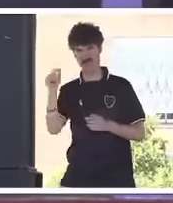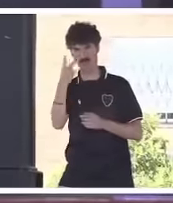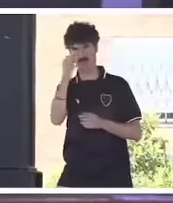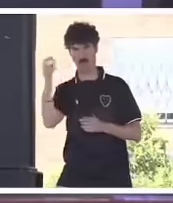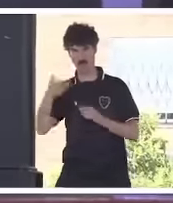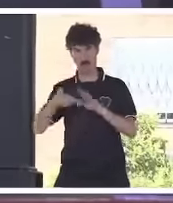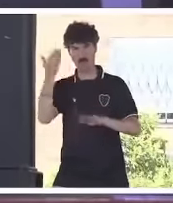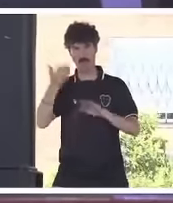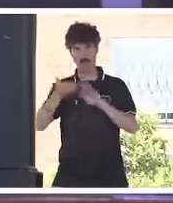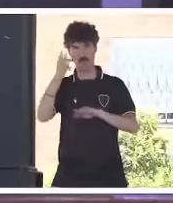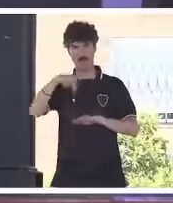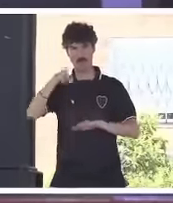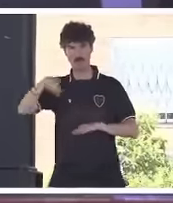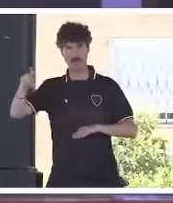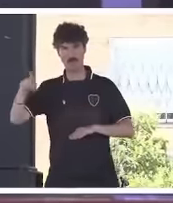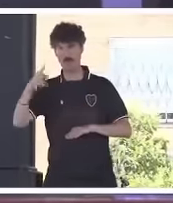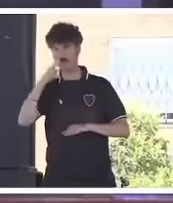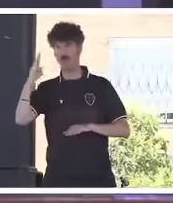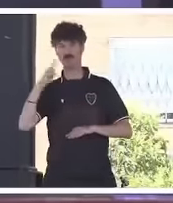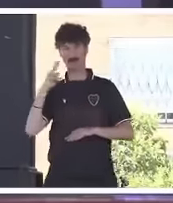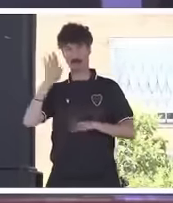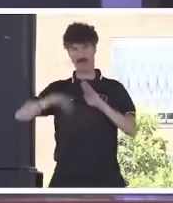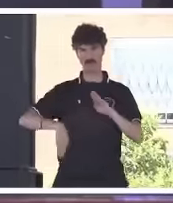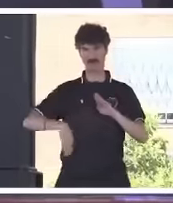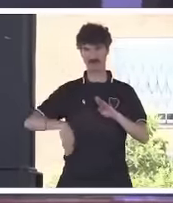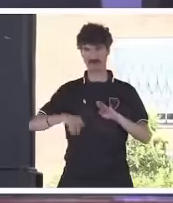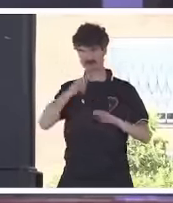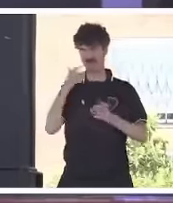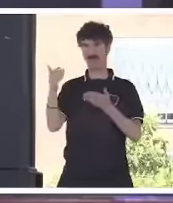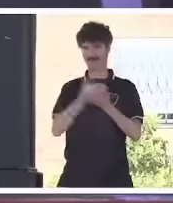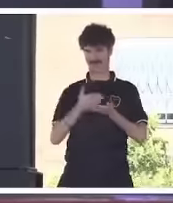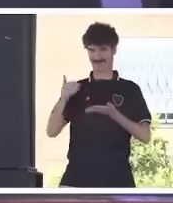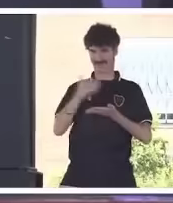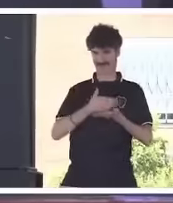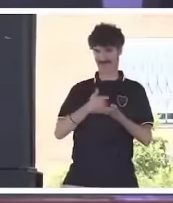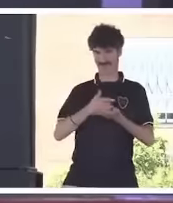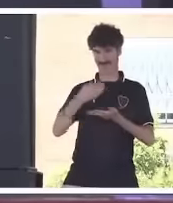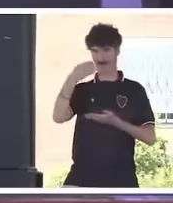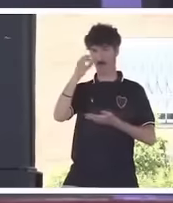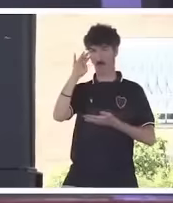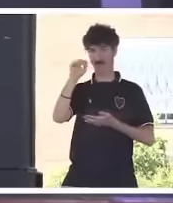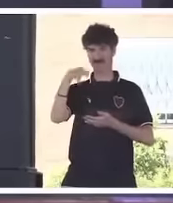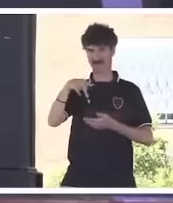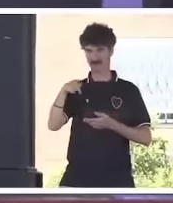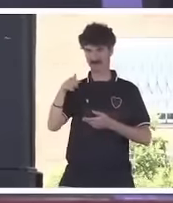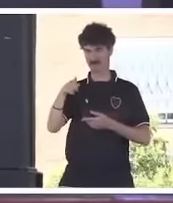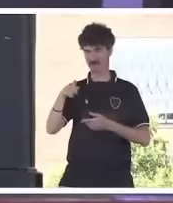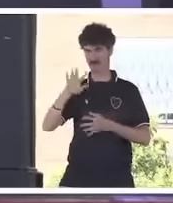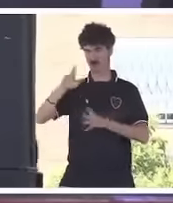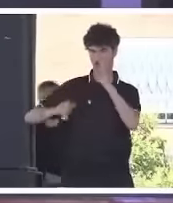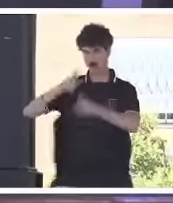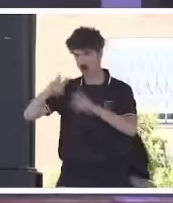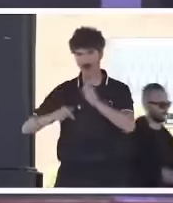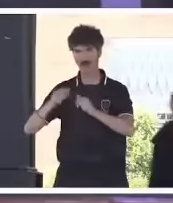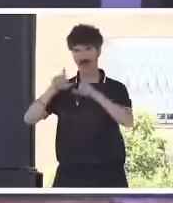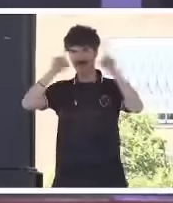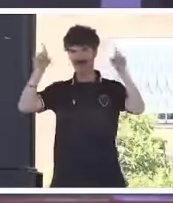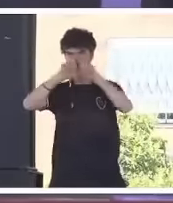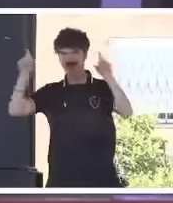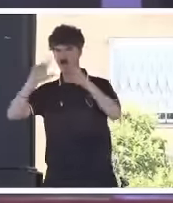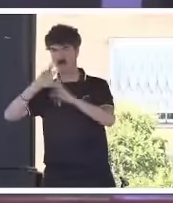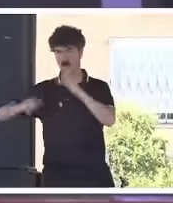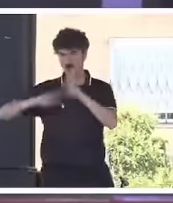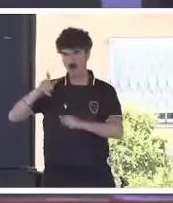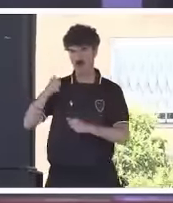al mes de lo que pagaba hace solo 2 años. Y frente a eso, compañeros y compañeras, frente al expolio de las élites, frente a unas